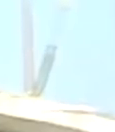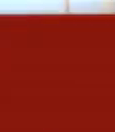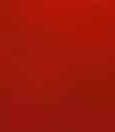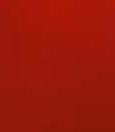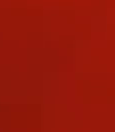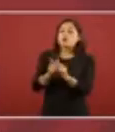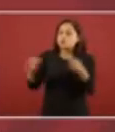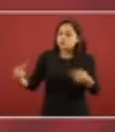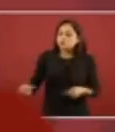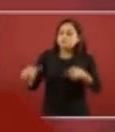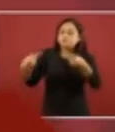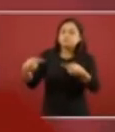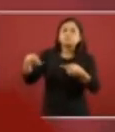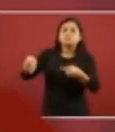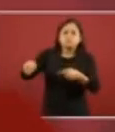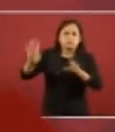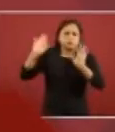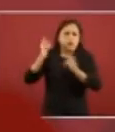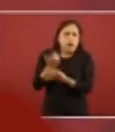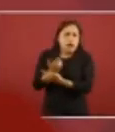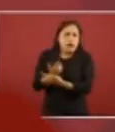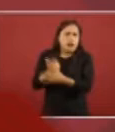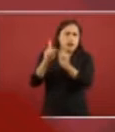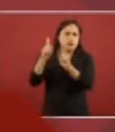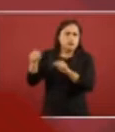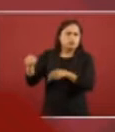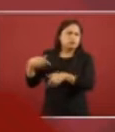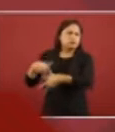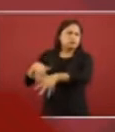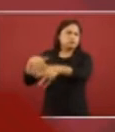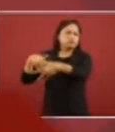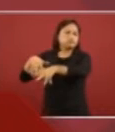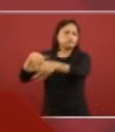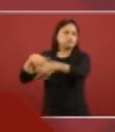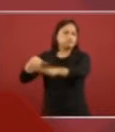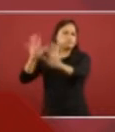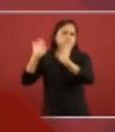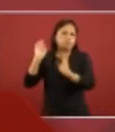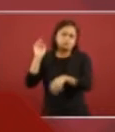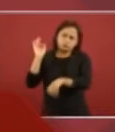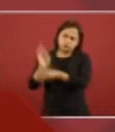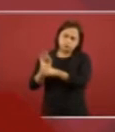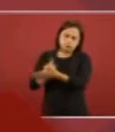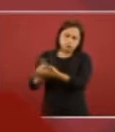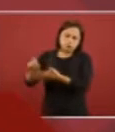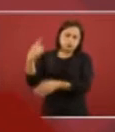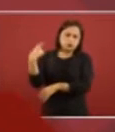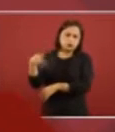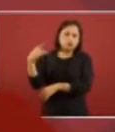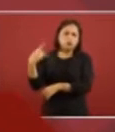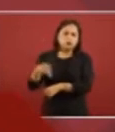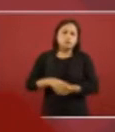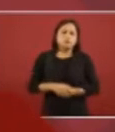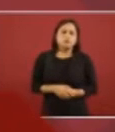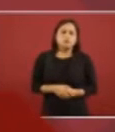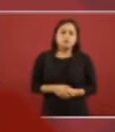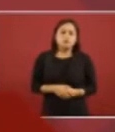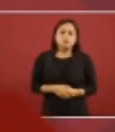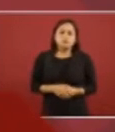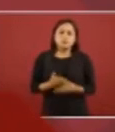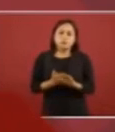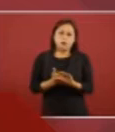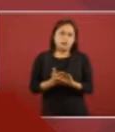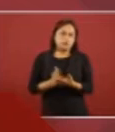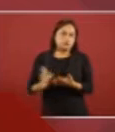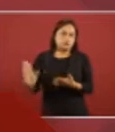jabs. El presidente Andrés Manuel López Obrador dijo durante su conferencia de prensa que el proceso para completar la Guardia Nacional avanza, pero